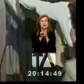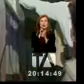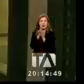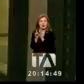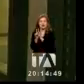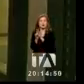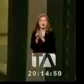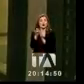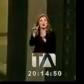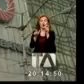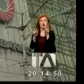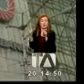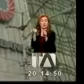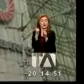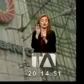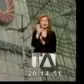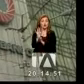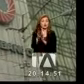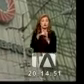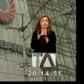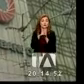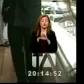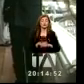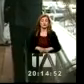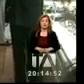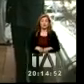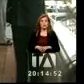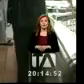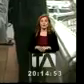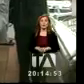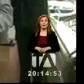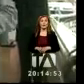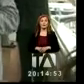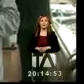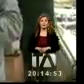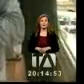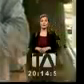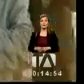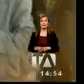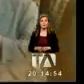los clientes del que era su banco. En Quito, Daniela Valencia, 24 horas.